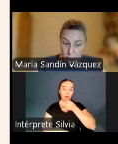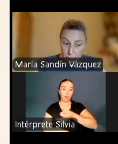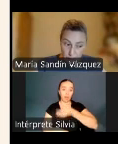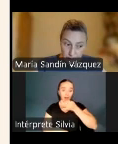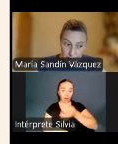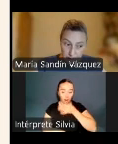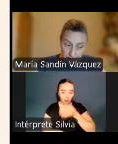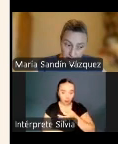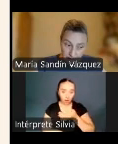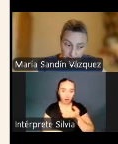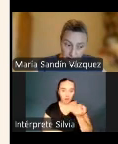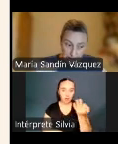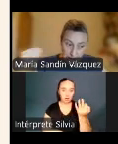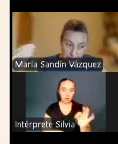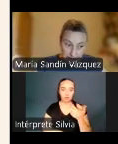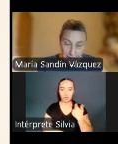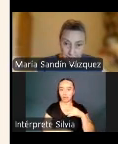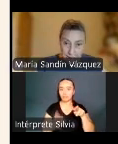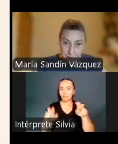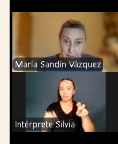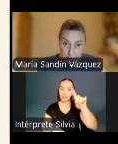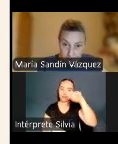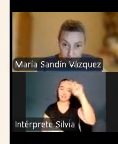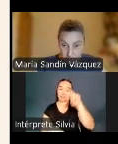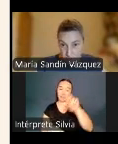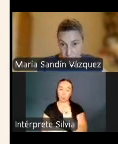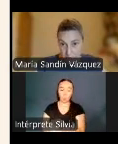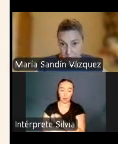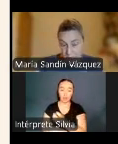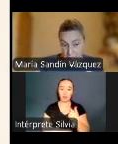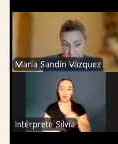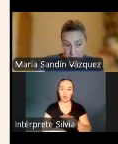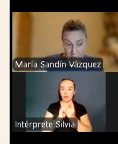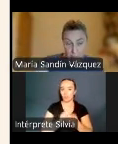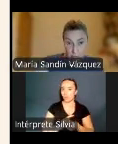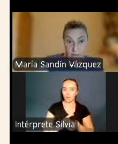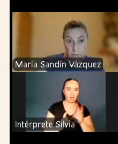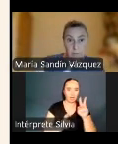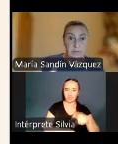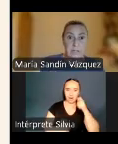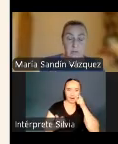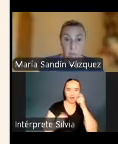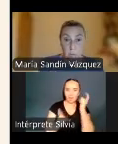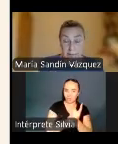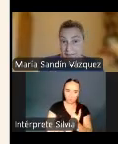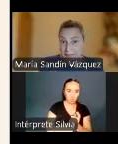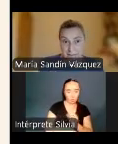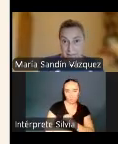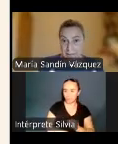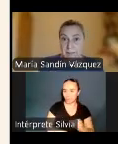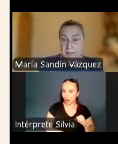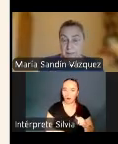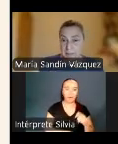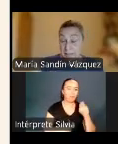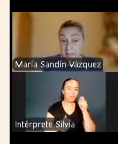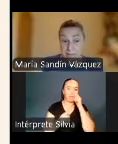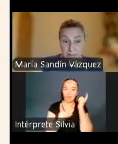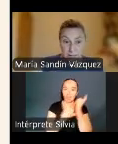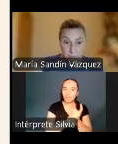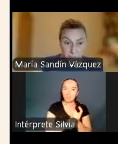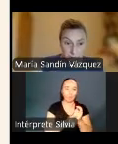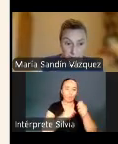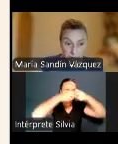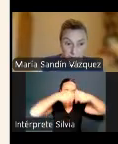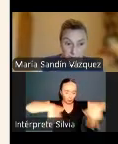el tema de la interculturalidad a temas de racismo, tanto a nivel personal como a nivel estructural,